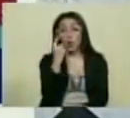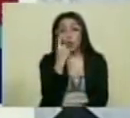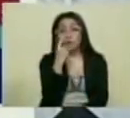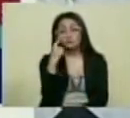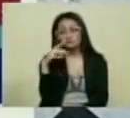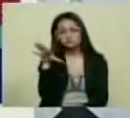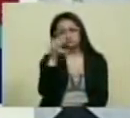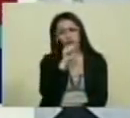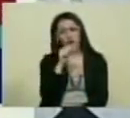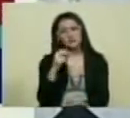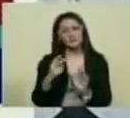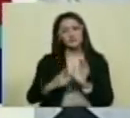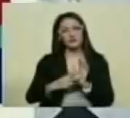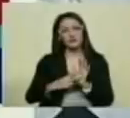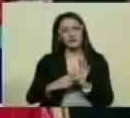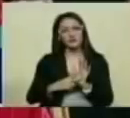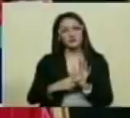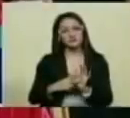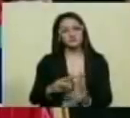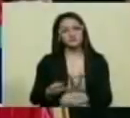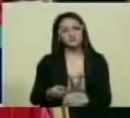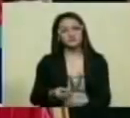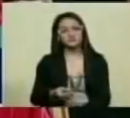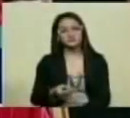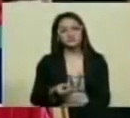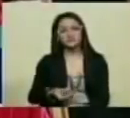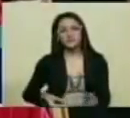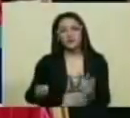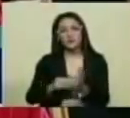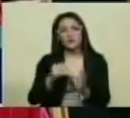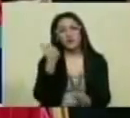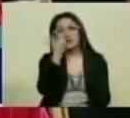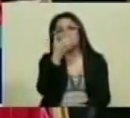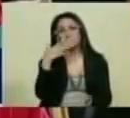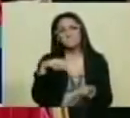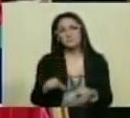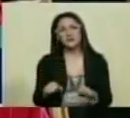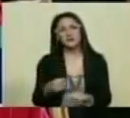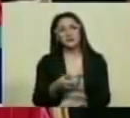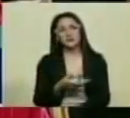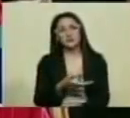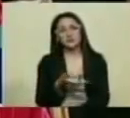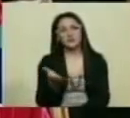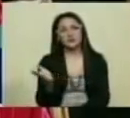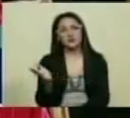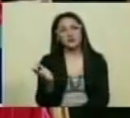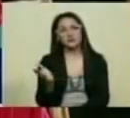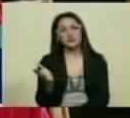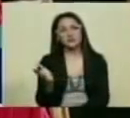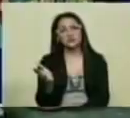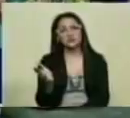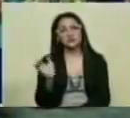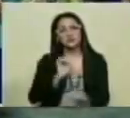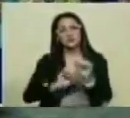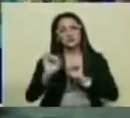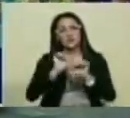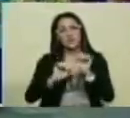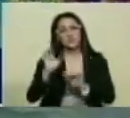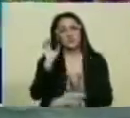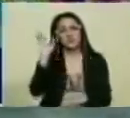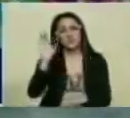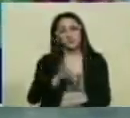los hermanos indígenas dicen que no va a volver un imperio más nunca, es porque ellos van a salir de primeros en el combate a defender la